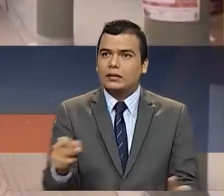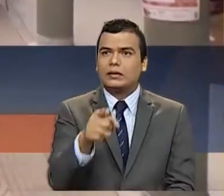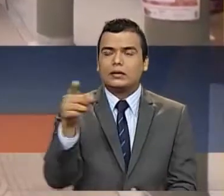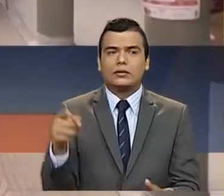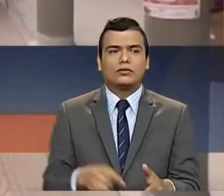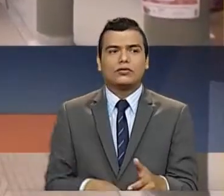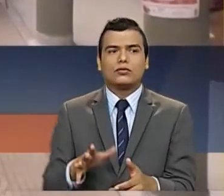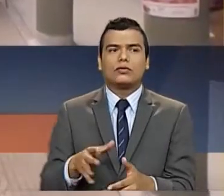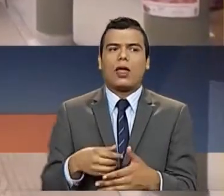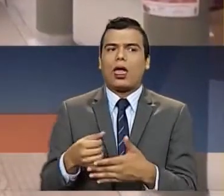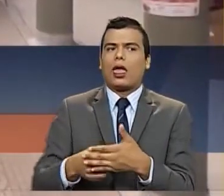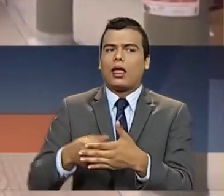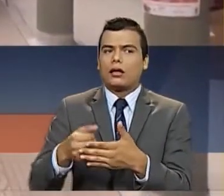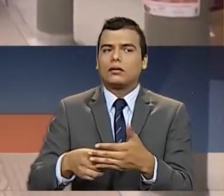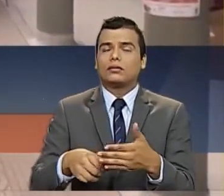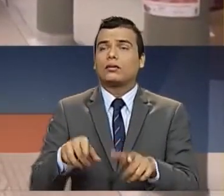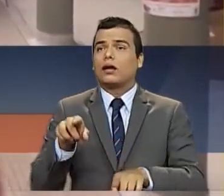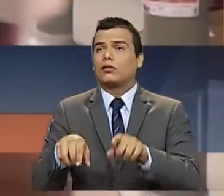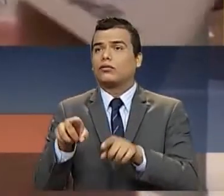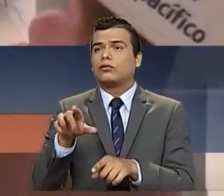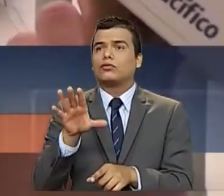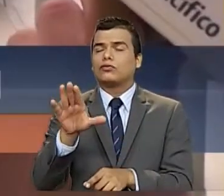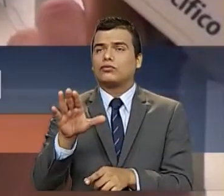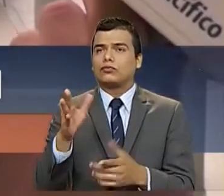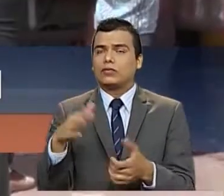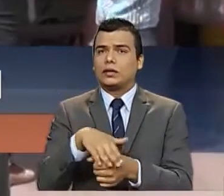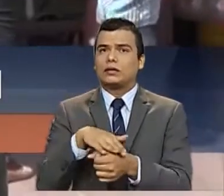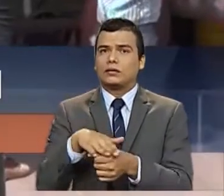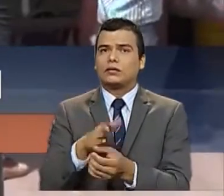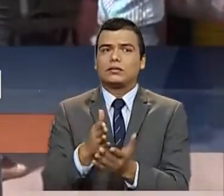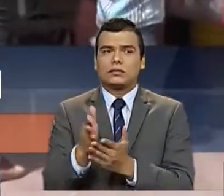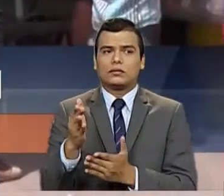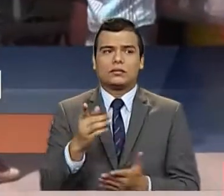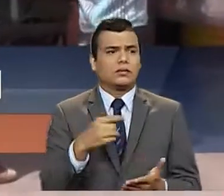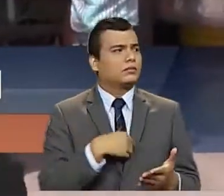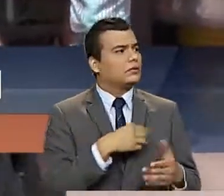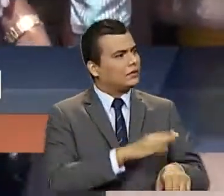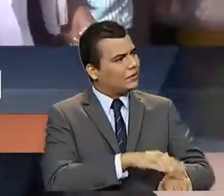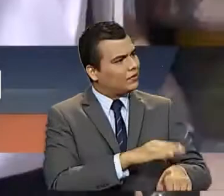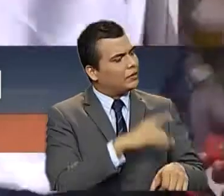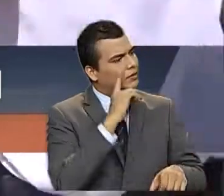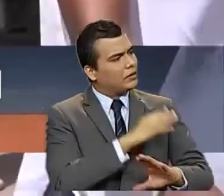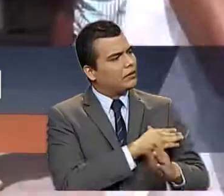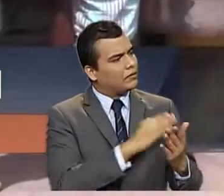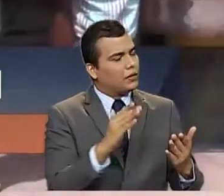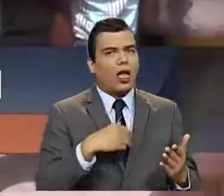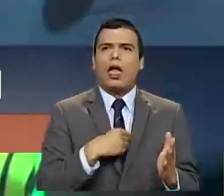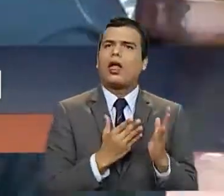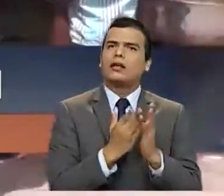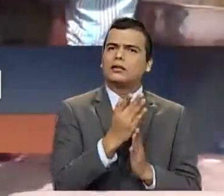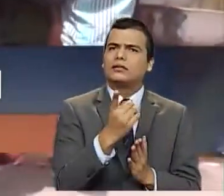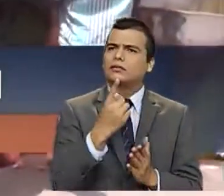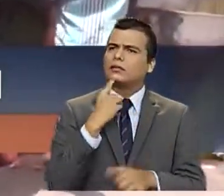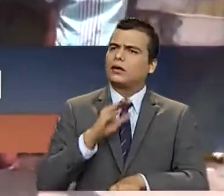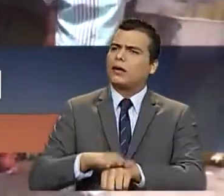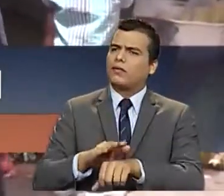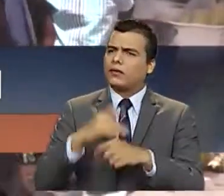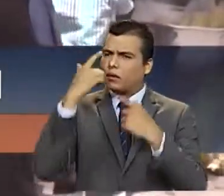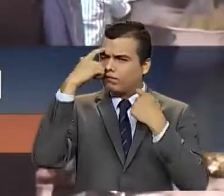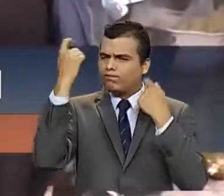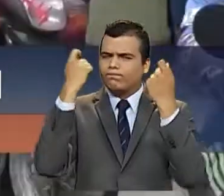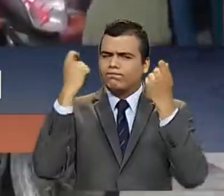otras que ya han caído en razón. Cuando se habla de persistentes, ¿qué alternativa les han dado a ellos? Nosotros,